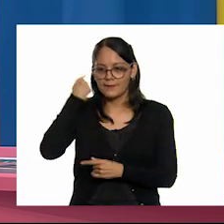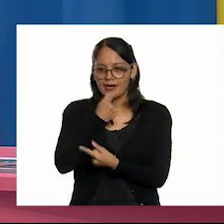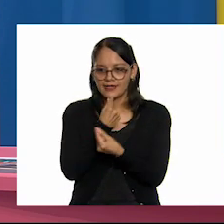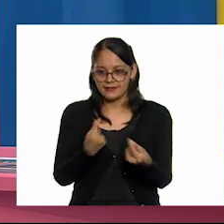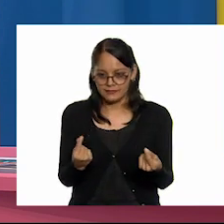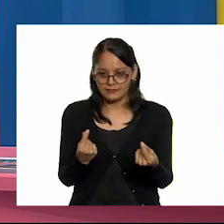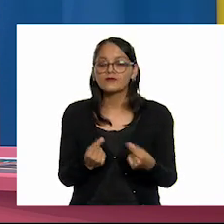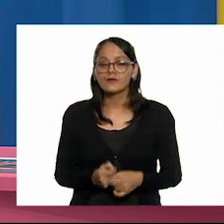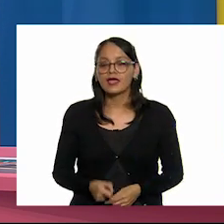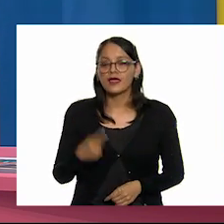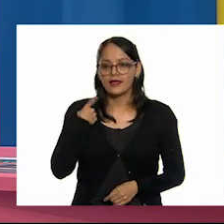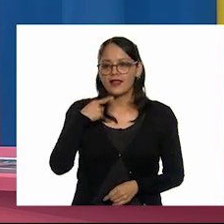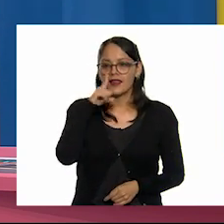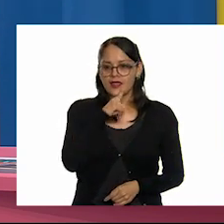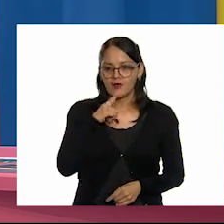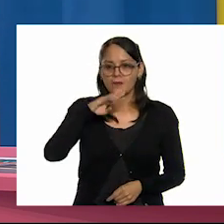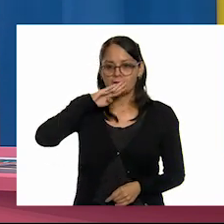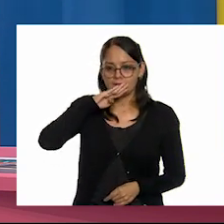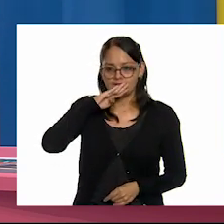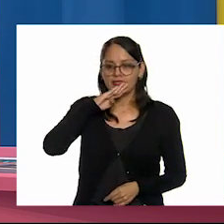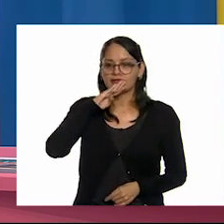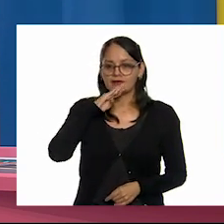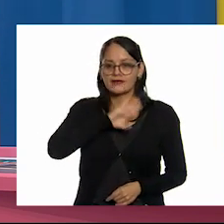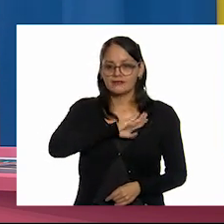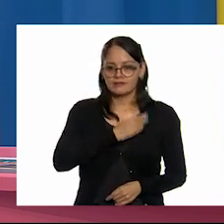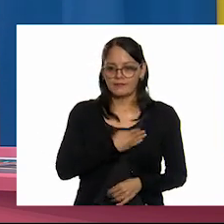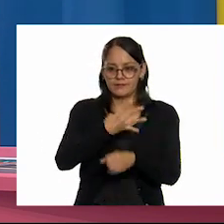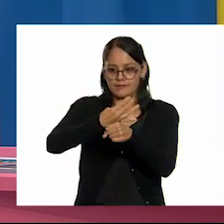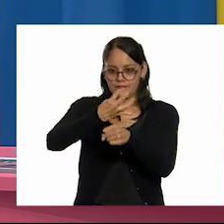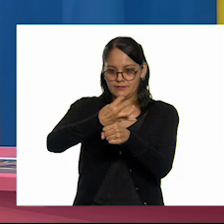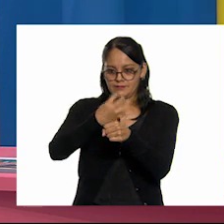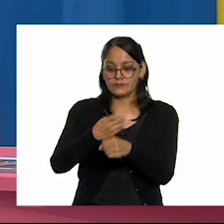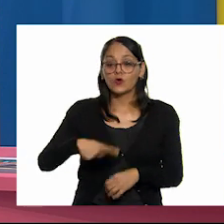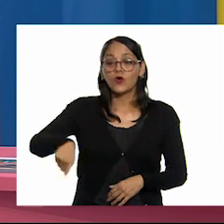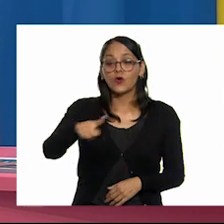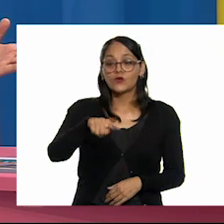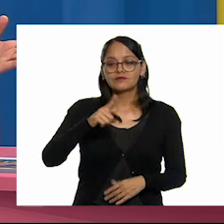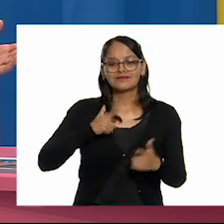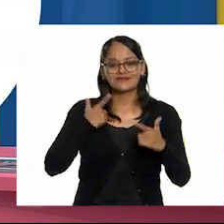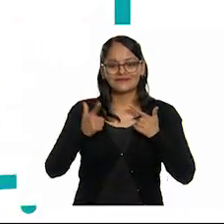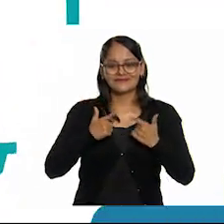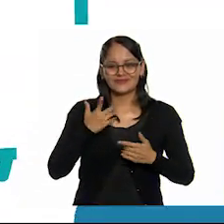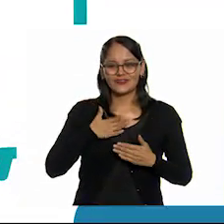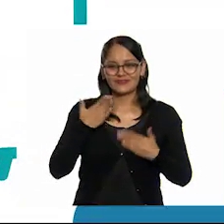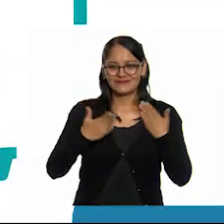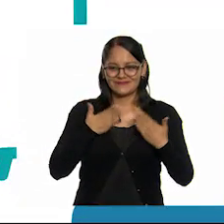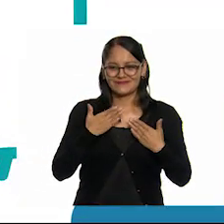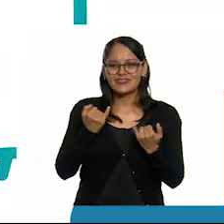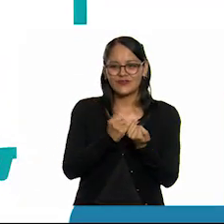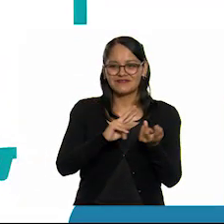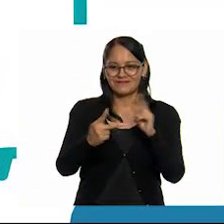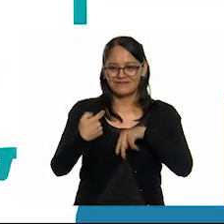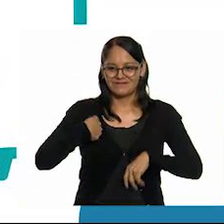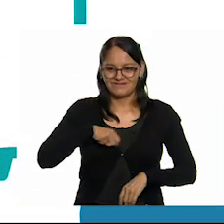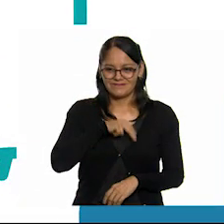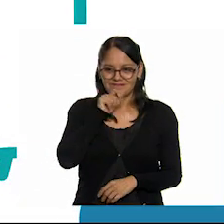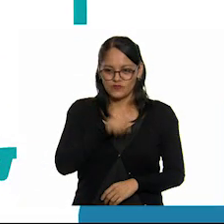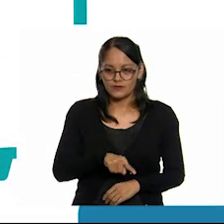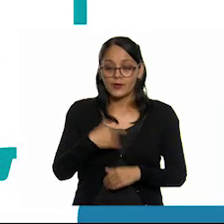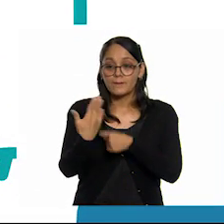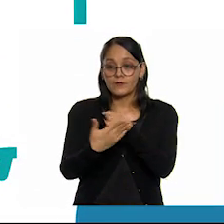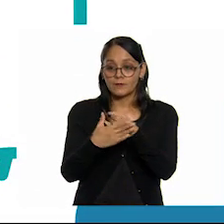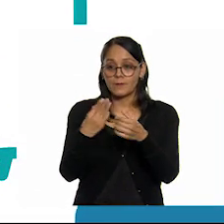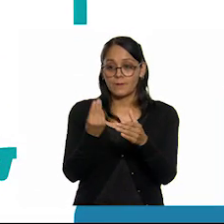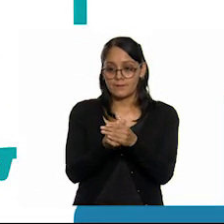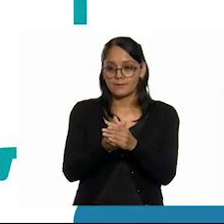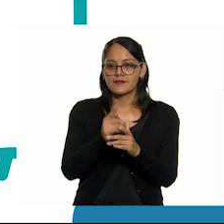lengua materna español de 4º grado. Espero que lo hayan disfrutado tanto como nosotros. A continuación, inglés.